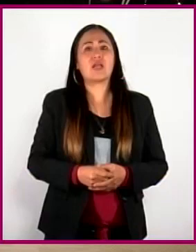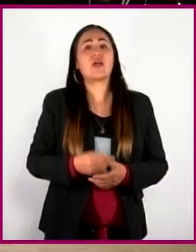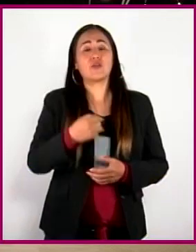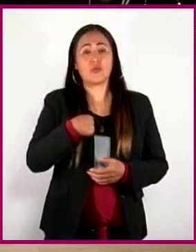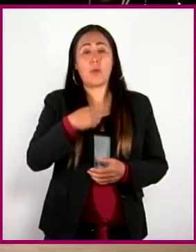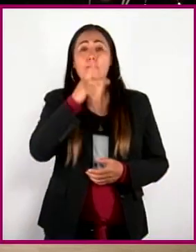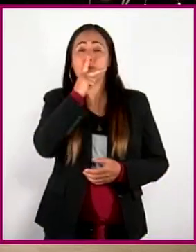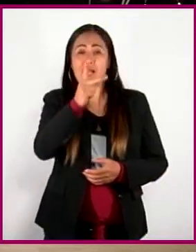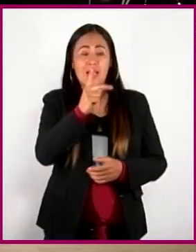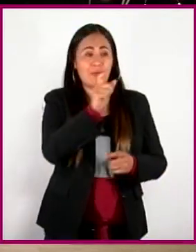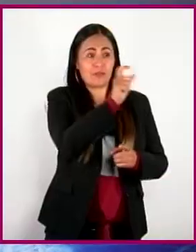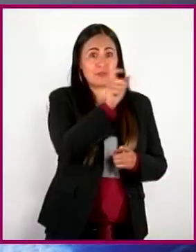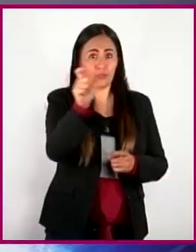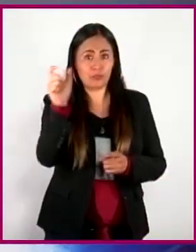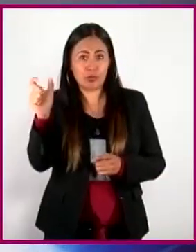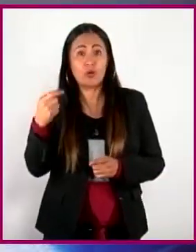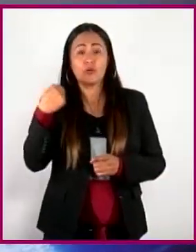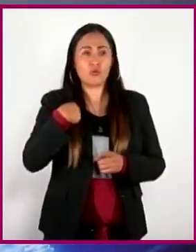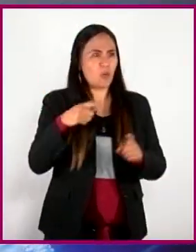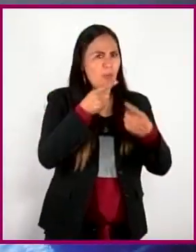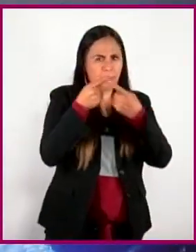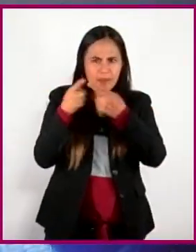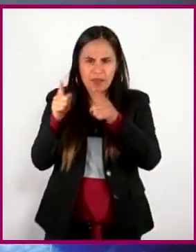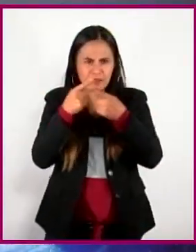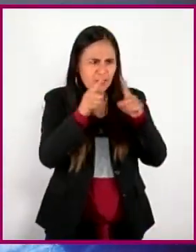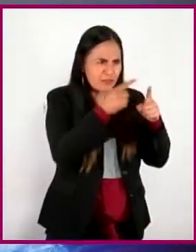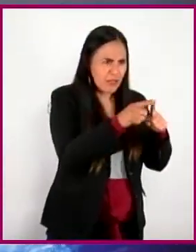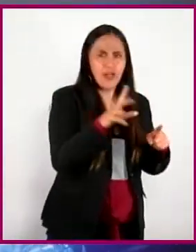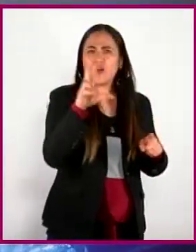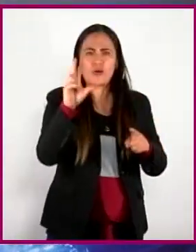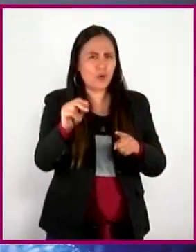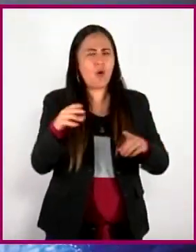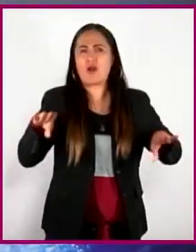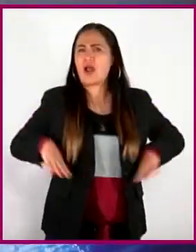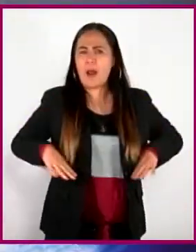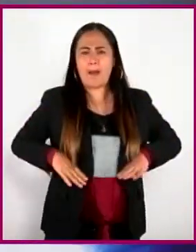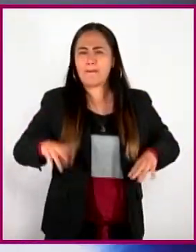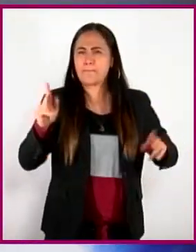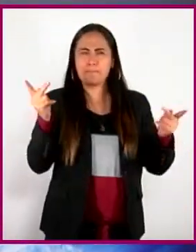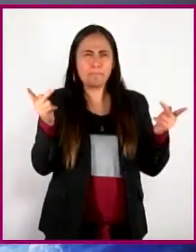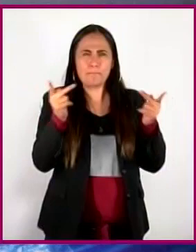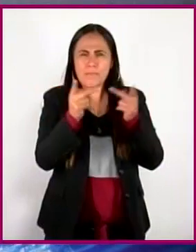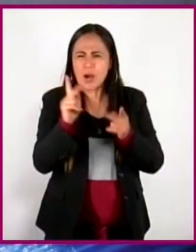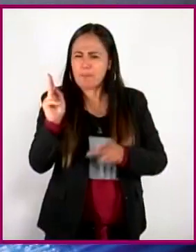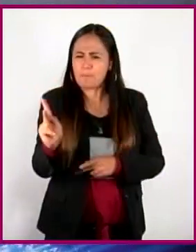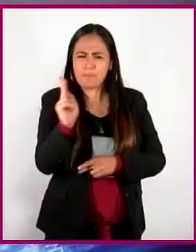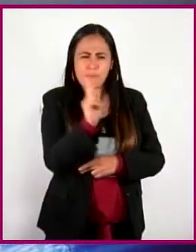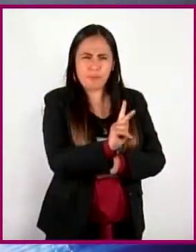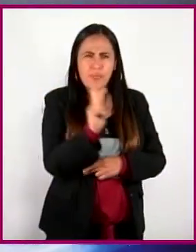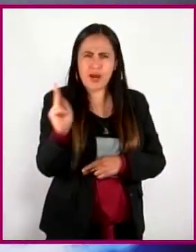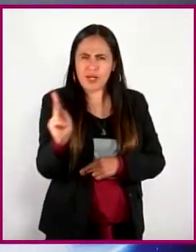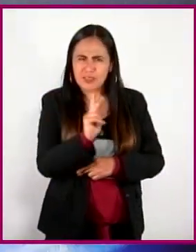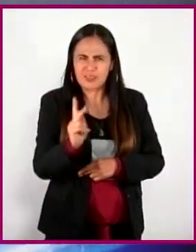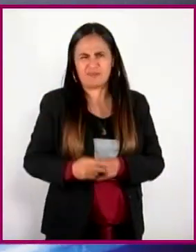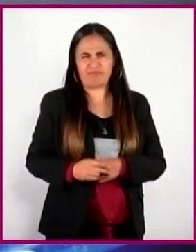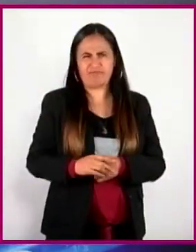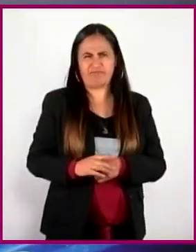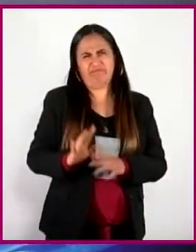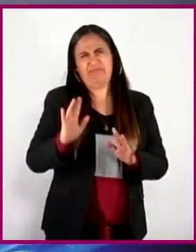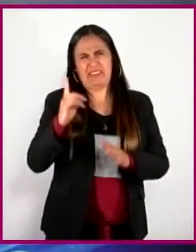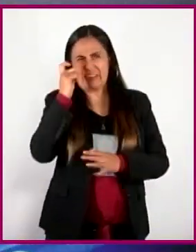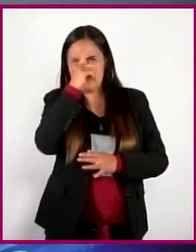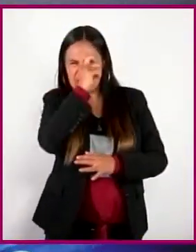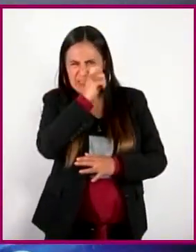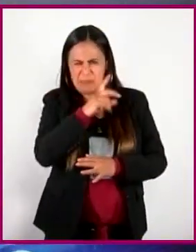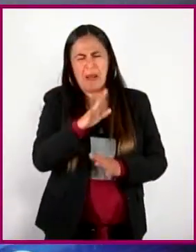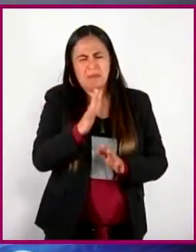varias palabras y en lugar de buscar las diferencias, tienes que encontrar las características en común. Suena un poco difícil, pero va, juguemos.